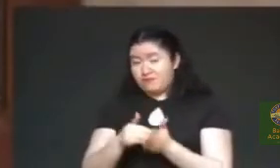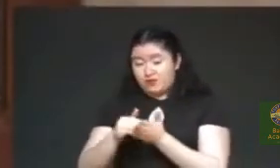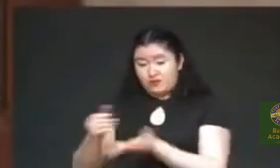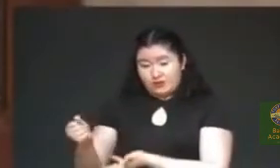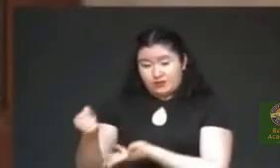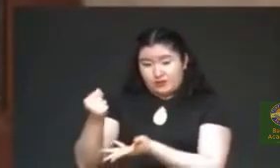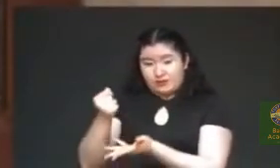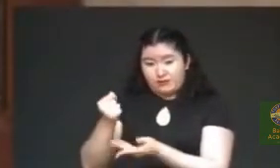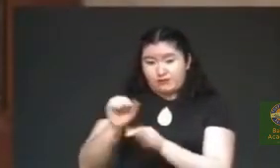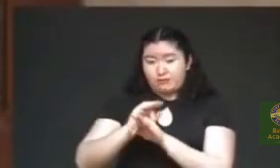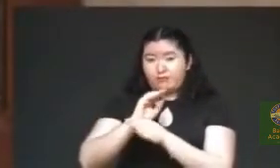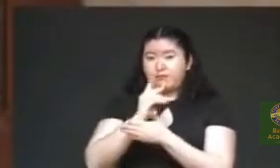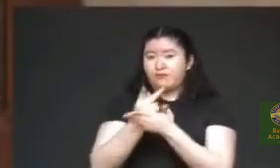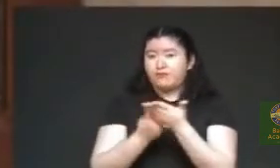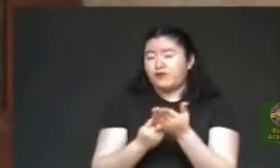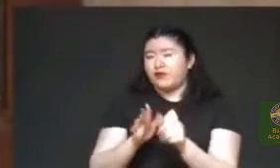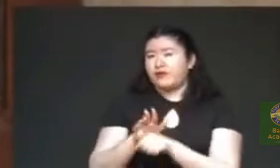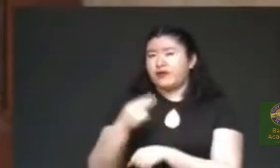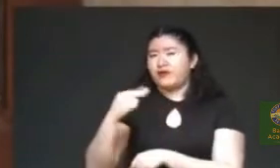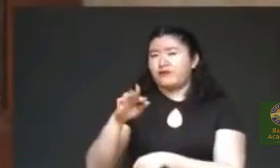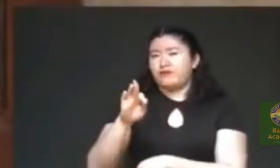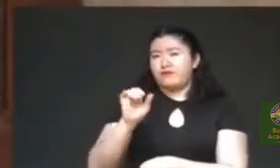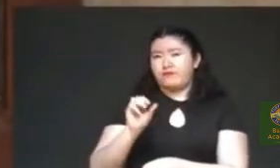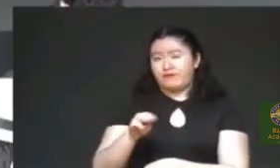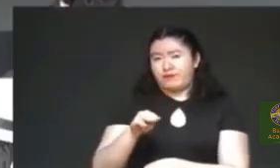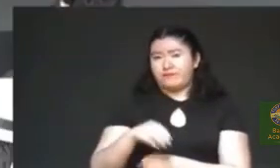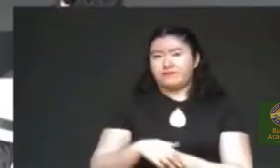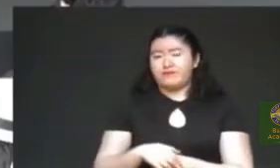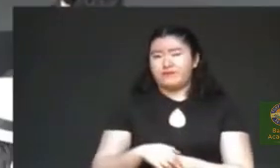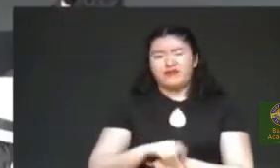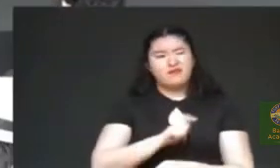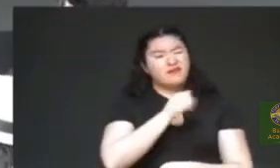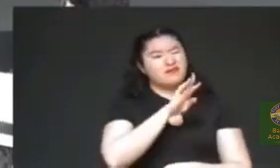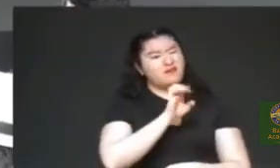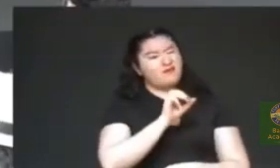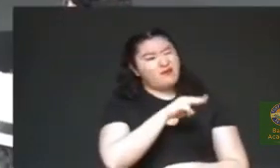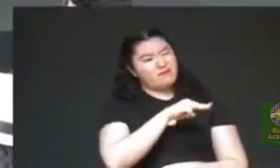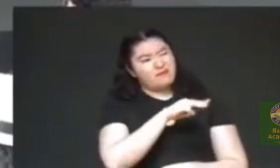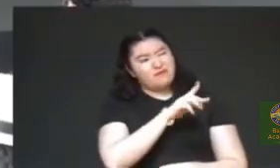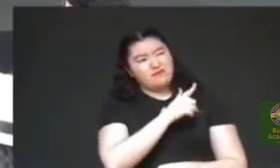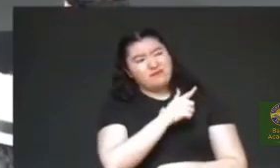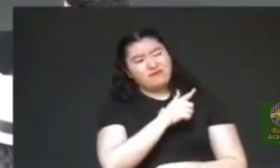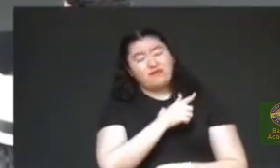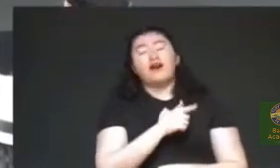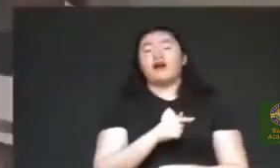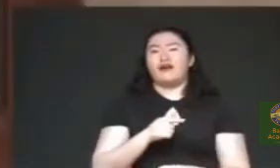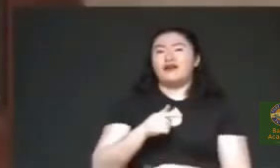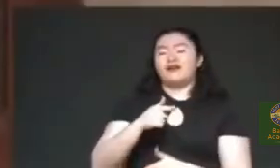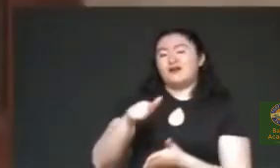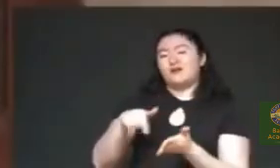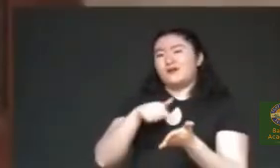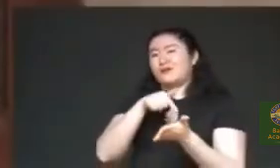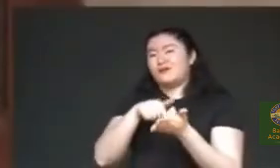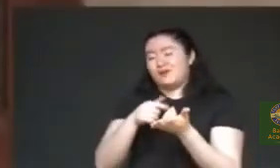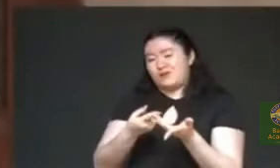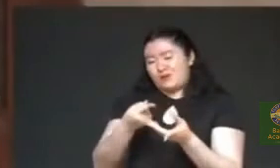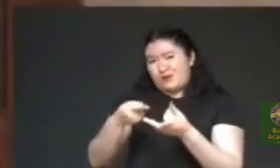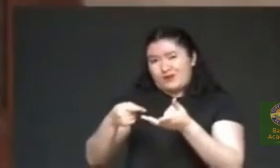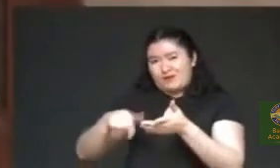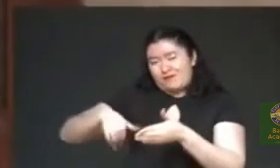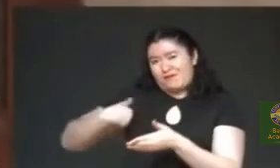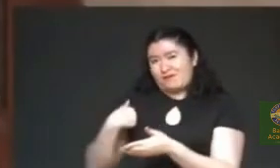que es el FAM. ¿Qué quiere decir FAM? Fondo de Aportaciones Múltiples. Fondo de Aportaciones Múltiples, es un fondo